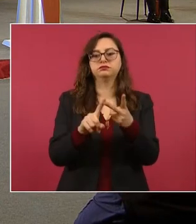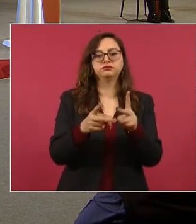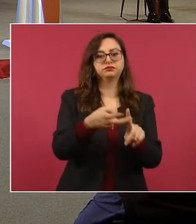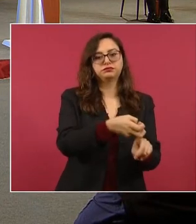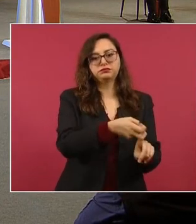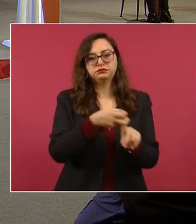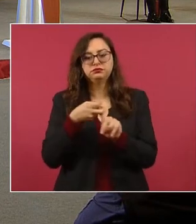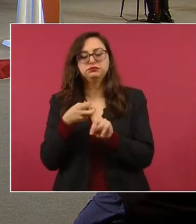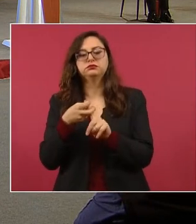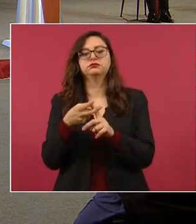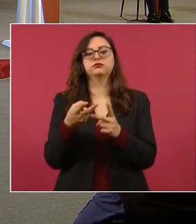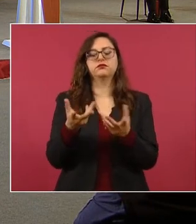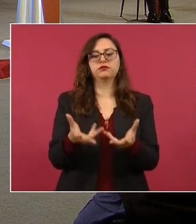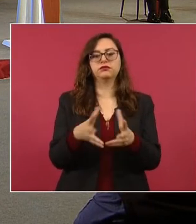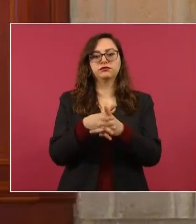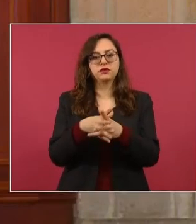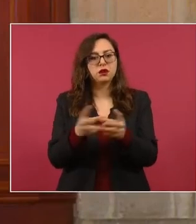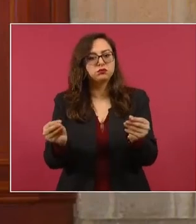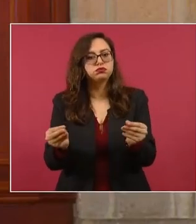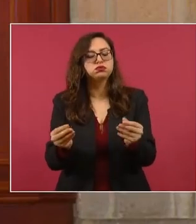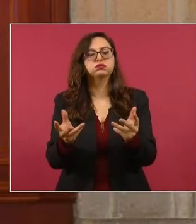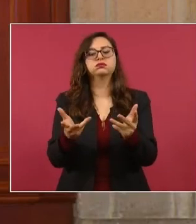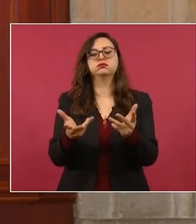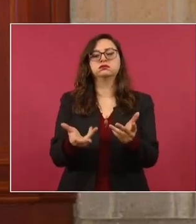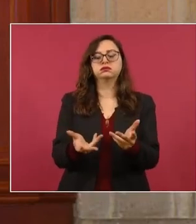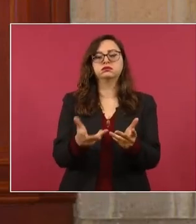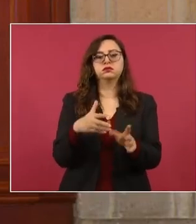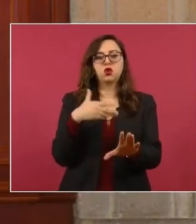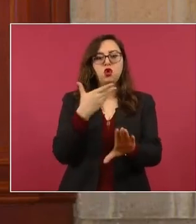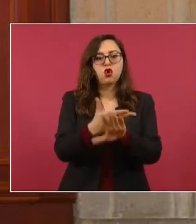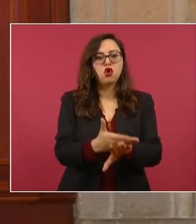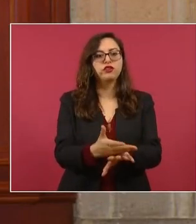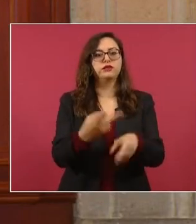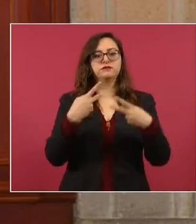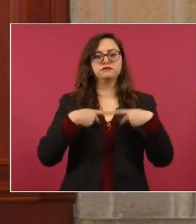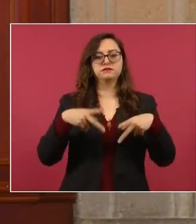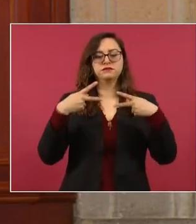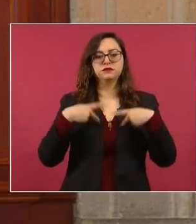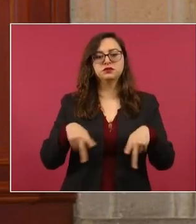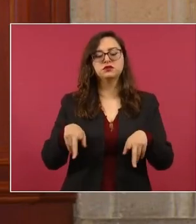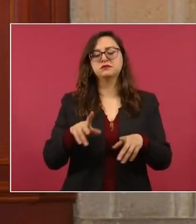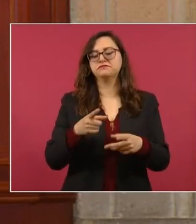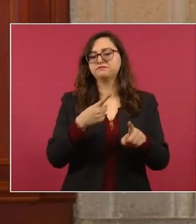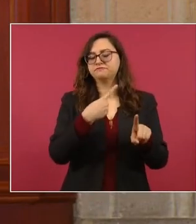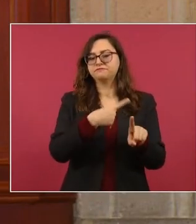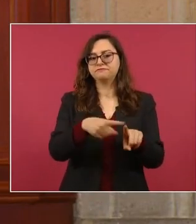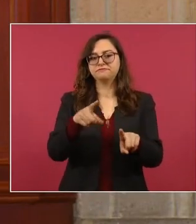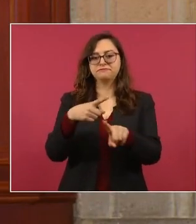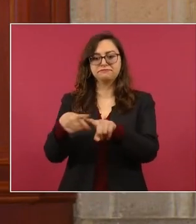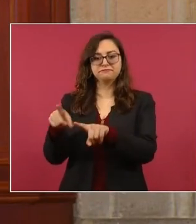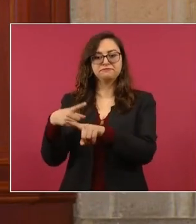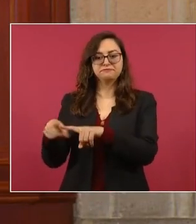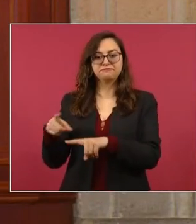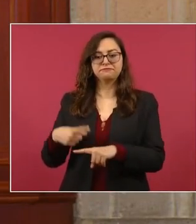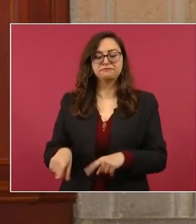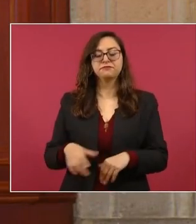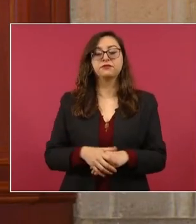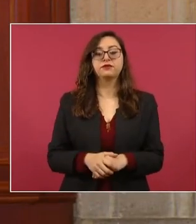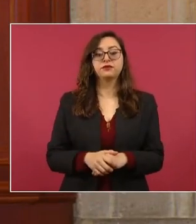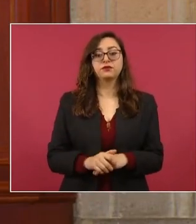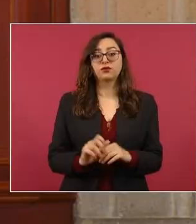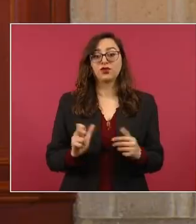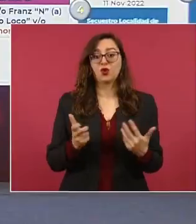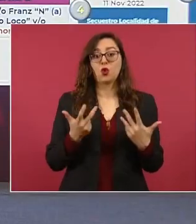desaparición cometida contra particulares, secuestro agravado, entre otros. está relacionado con al menos